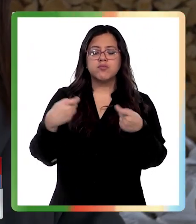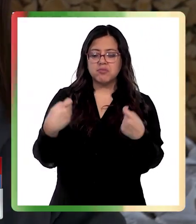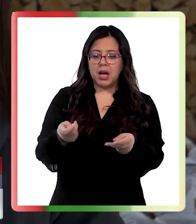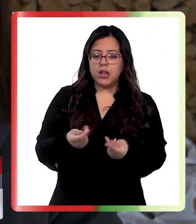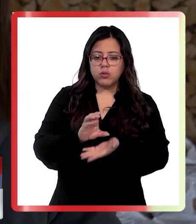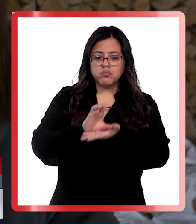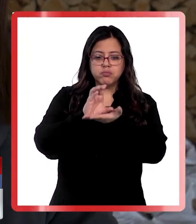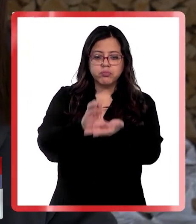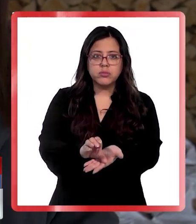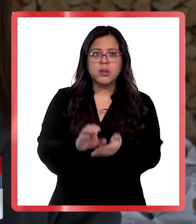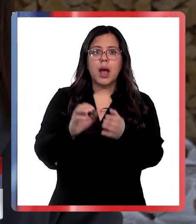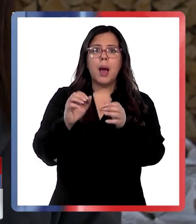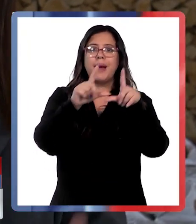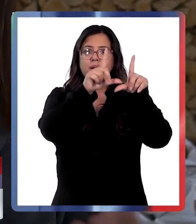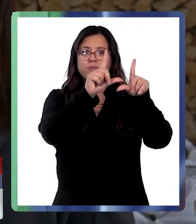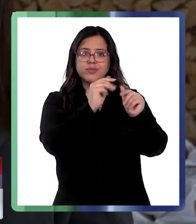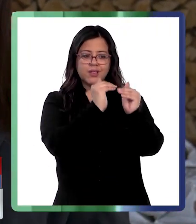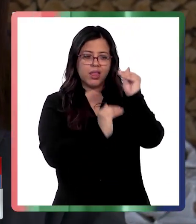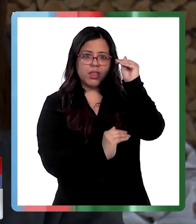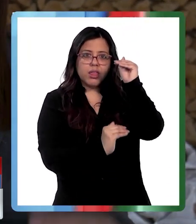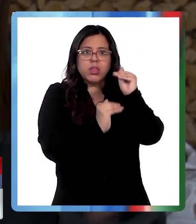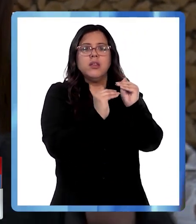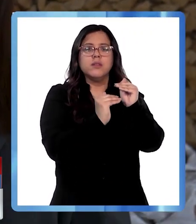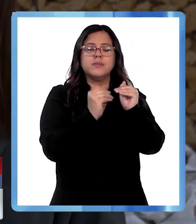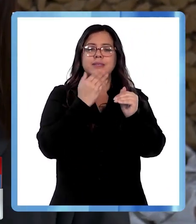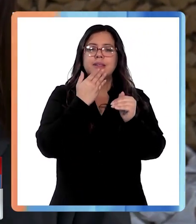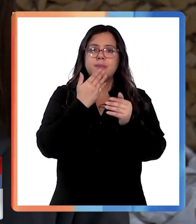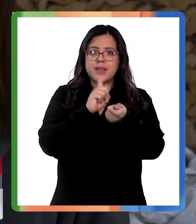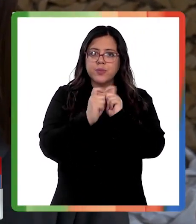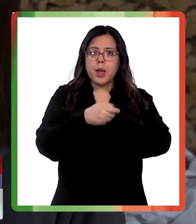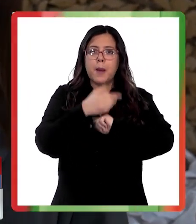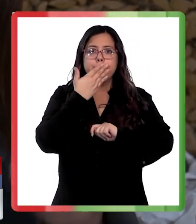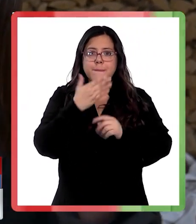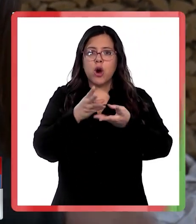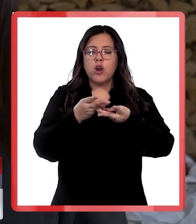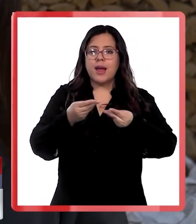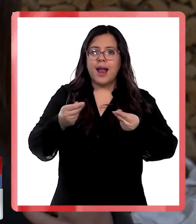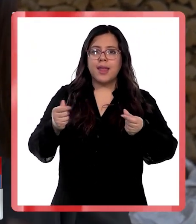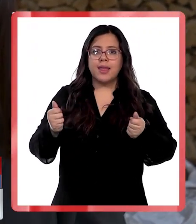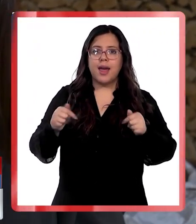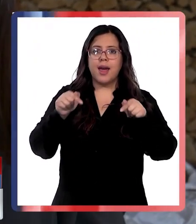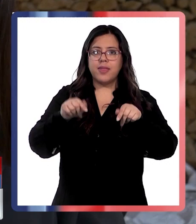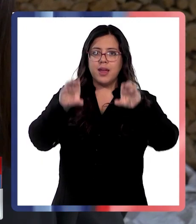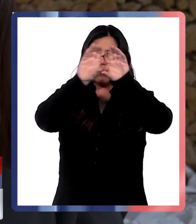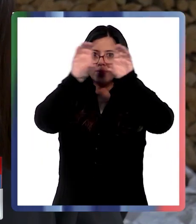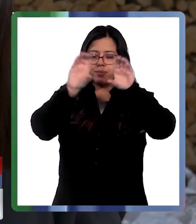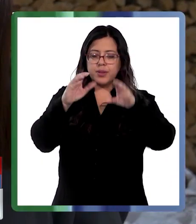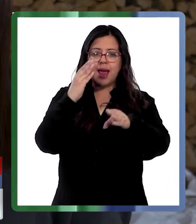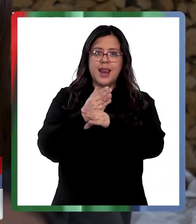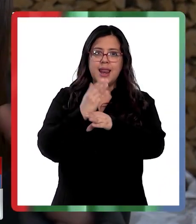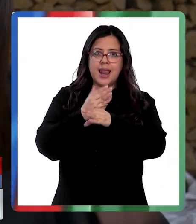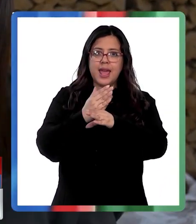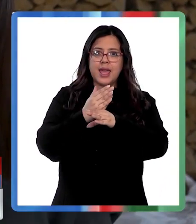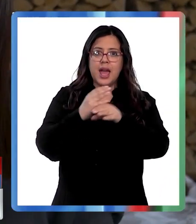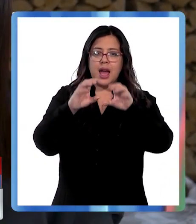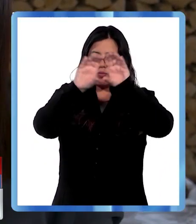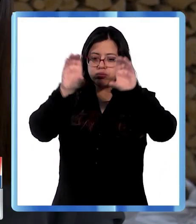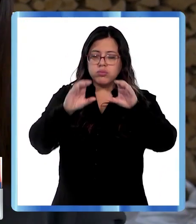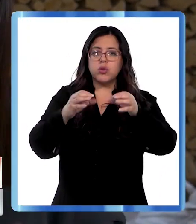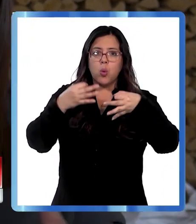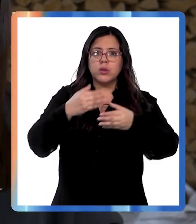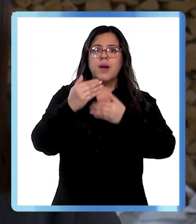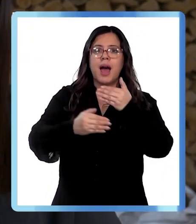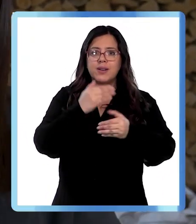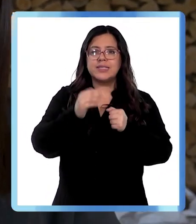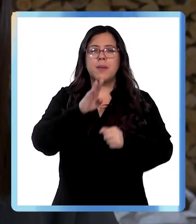inversión para poder disminuir la brecha y mejorar la calidad de la leña para avanzar en un